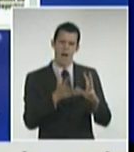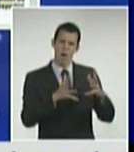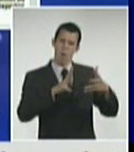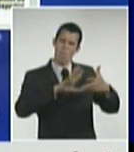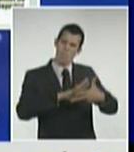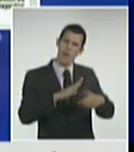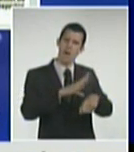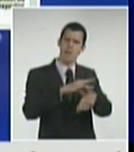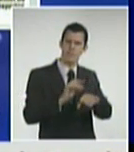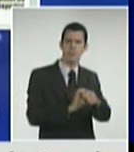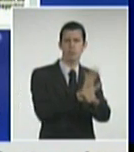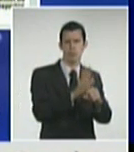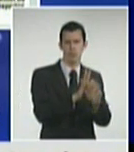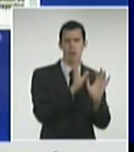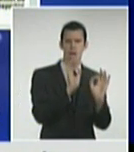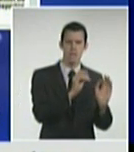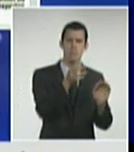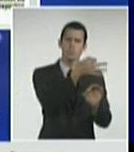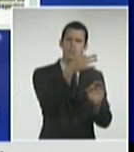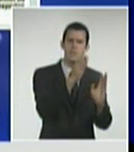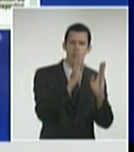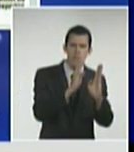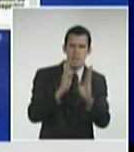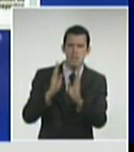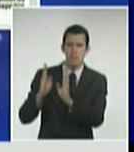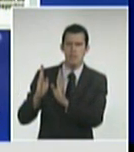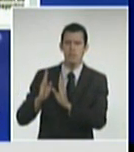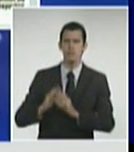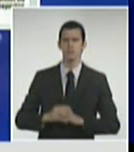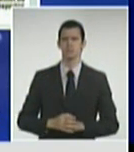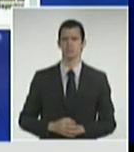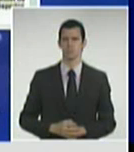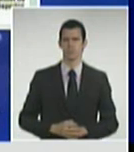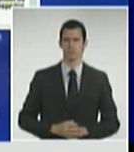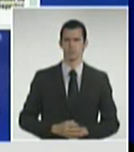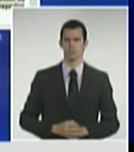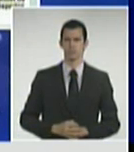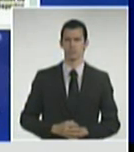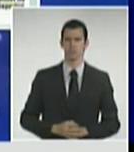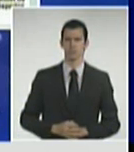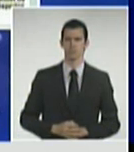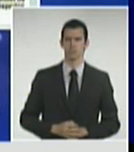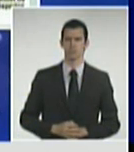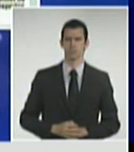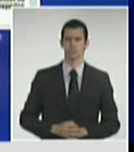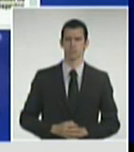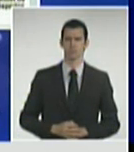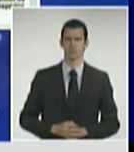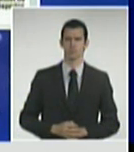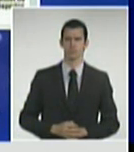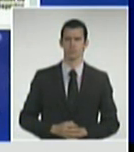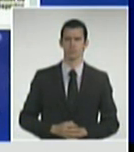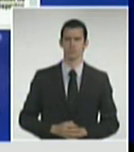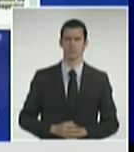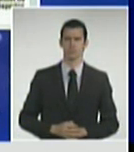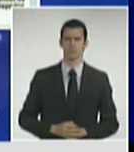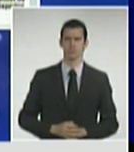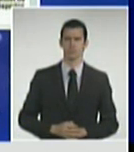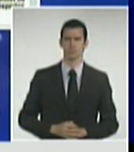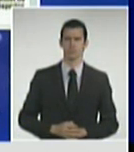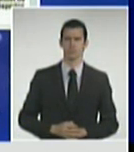su incidencia, sino también por el número de municipios que tienen con una incidencia elevada.